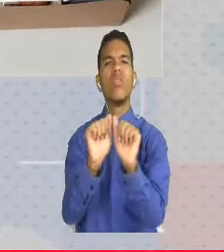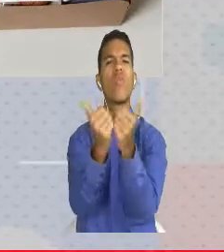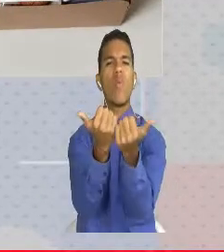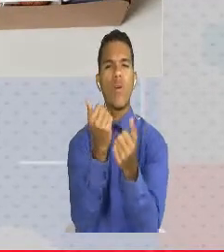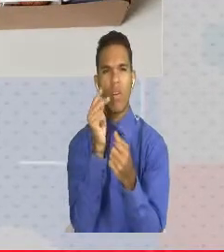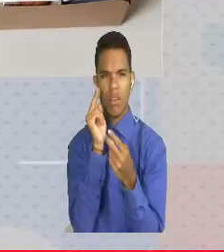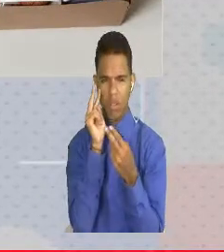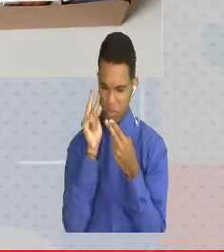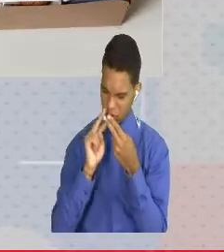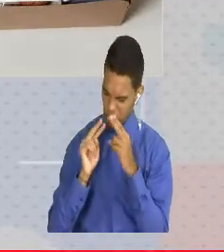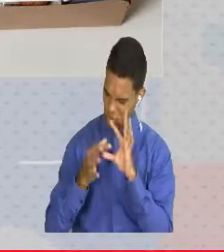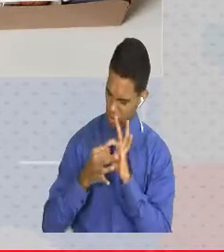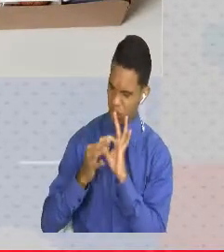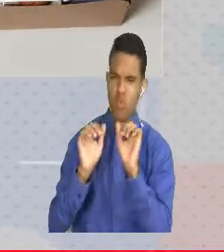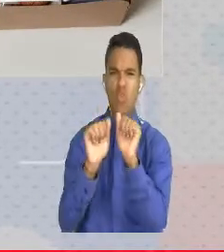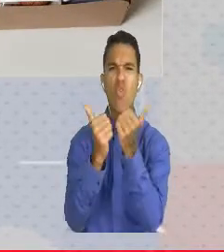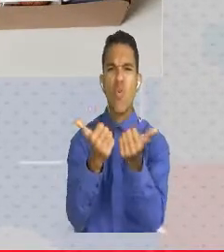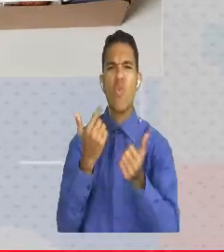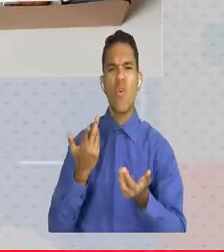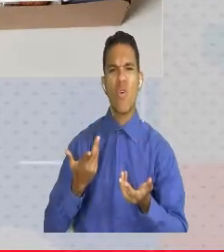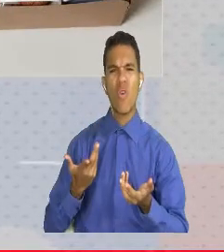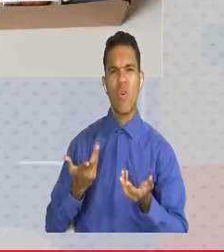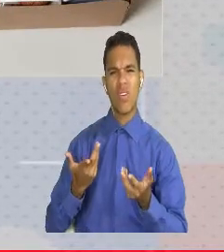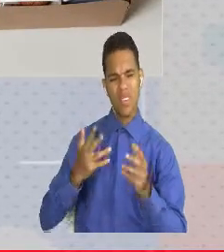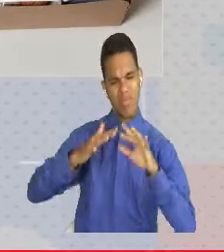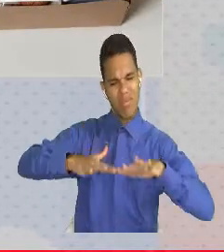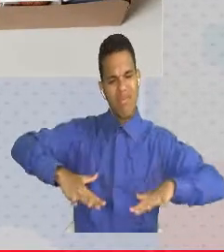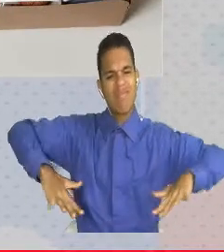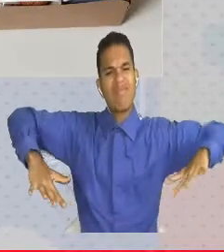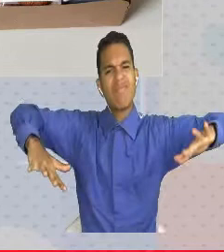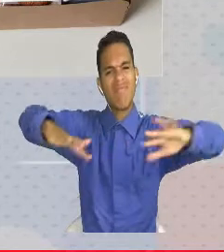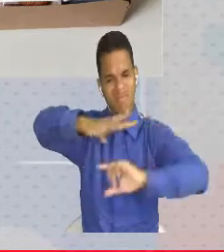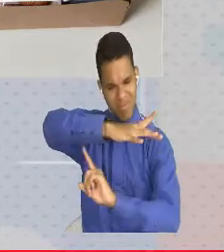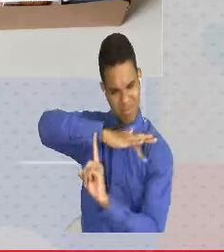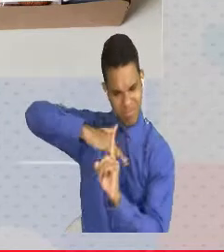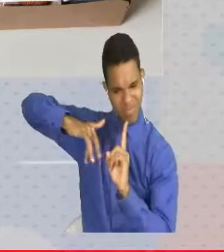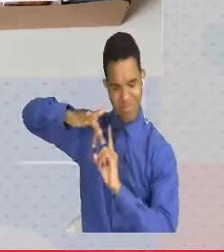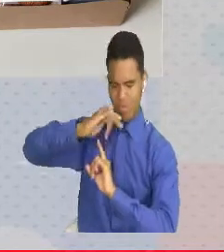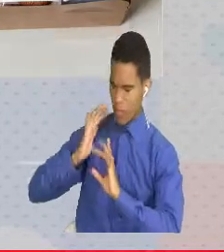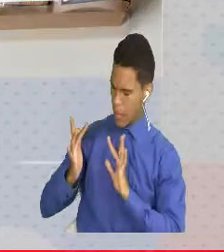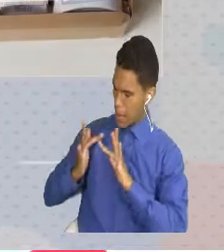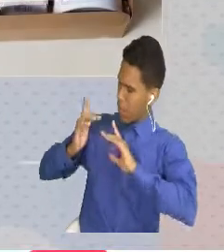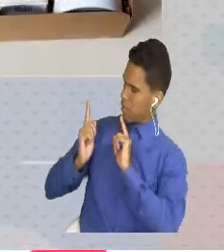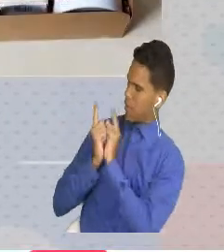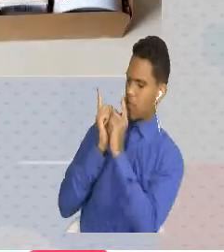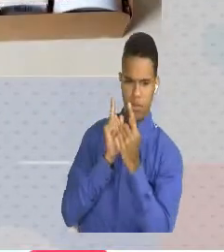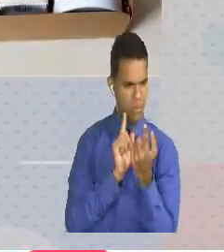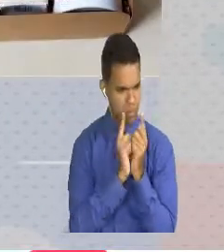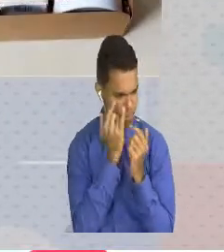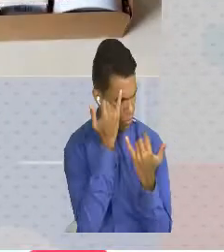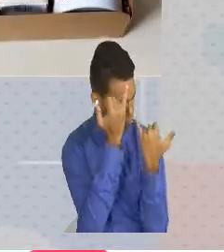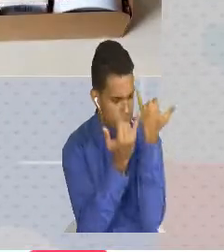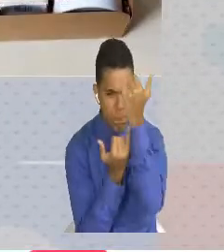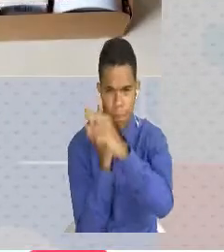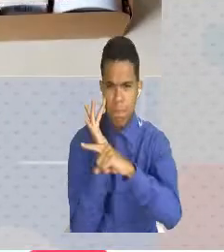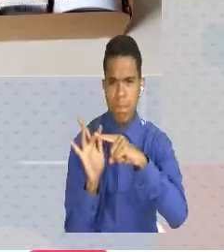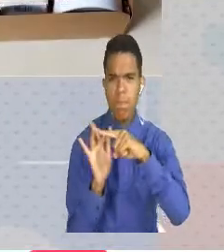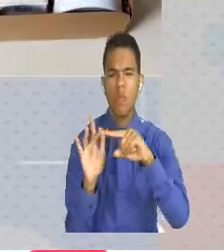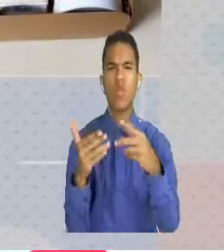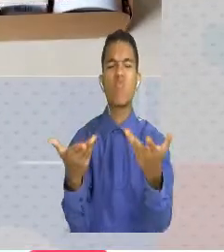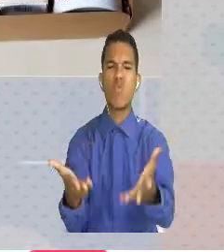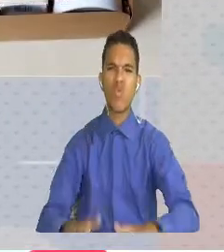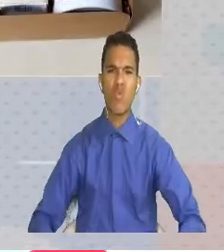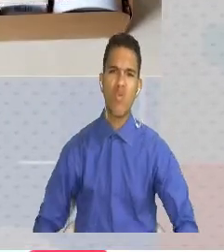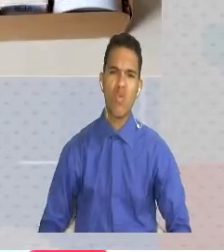qué ámbito llegan de pronto a coincidir y a llegar a esta idea de negocio? Claro que sí, esto, como